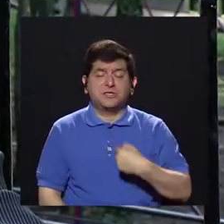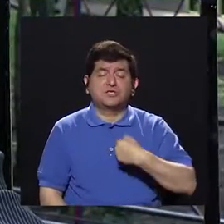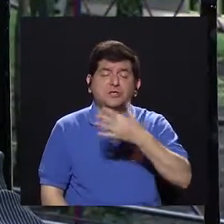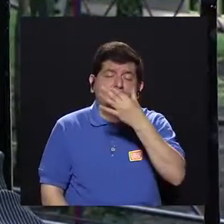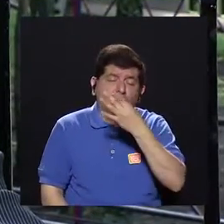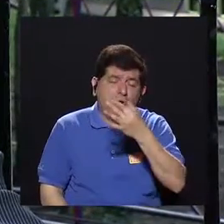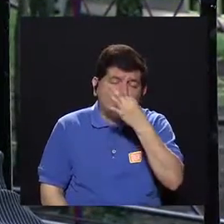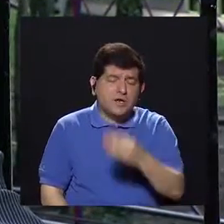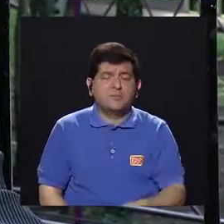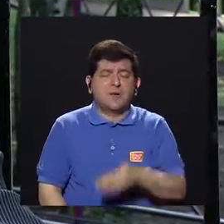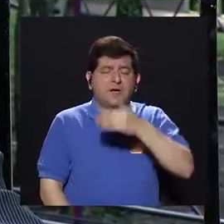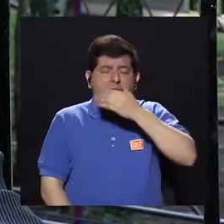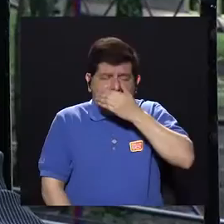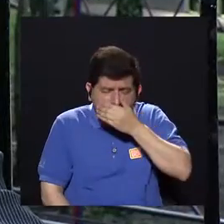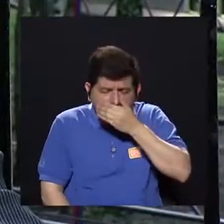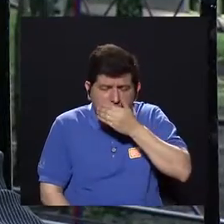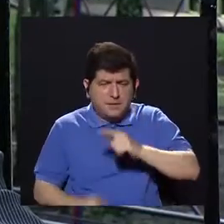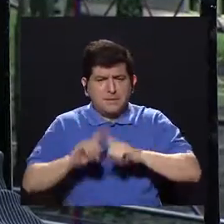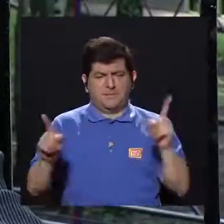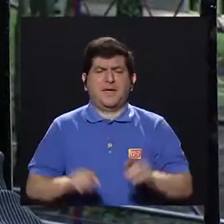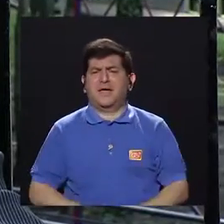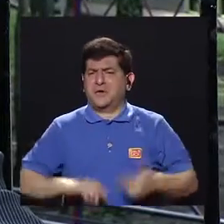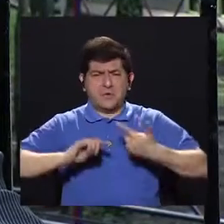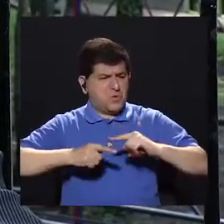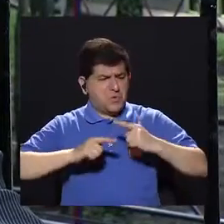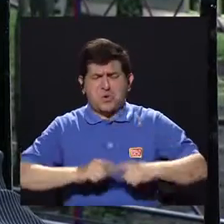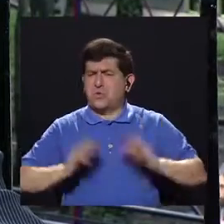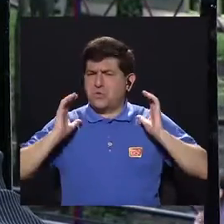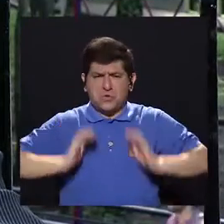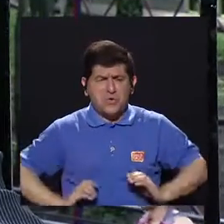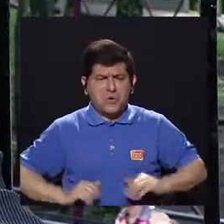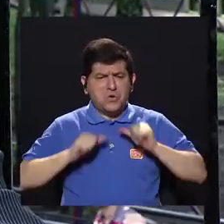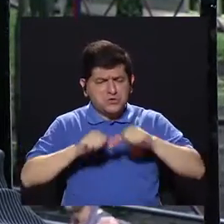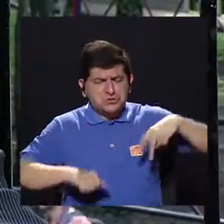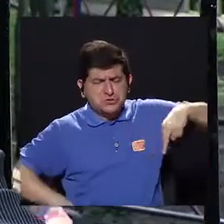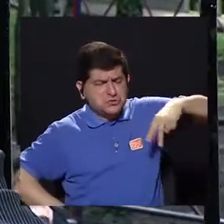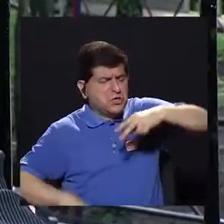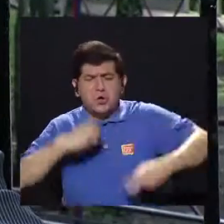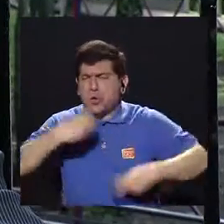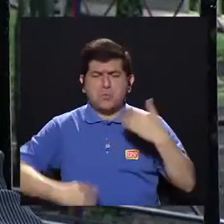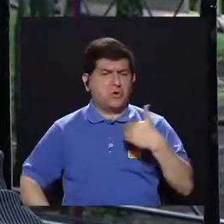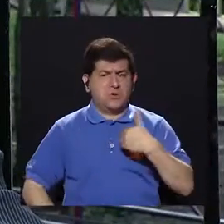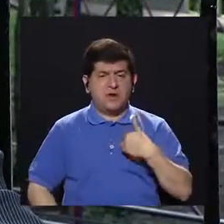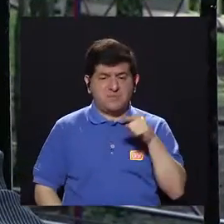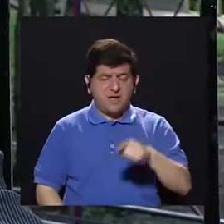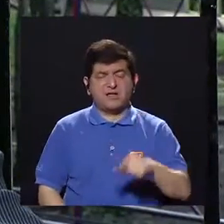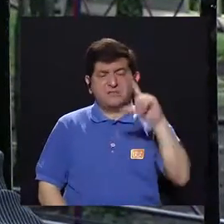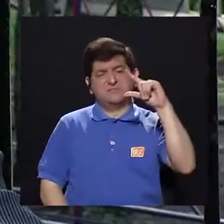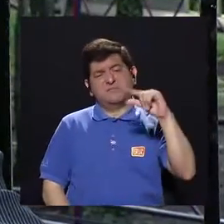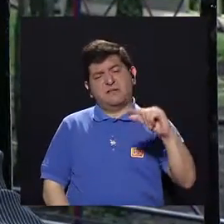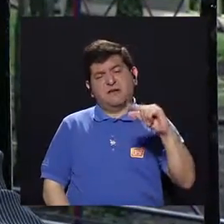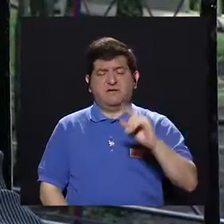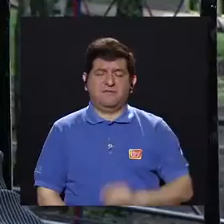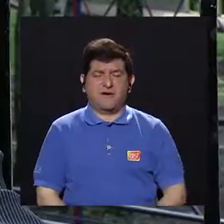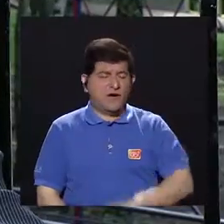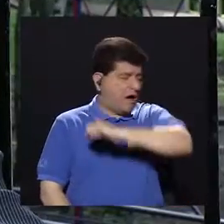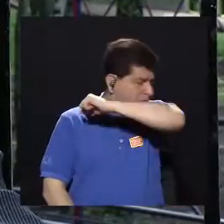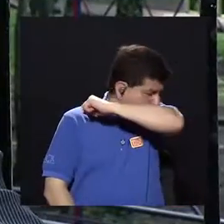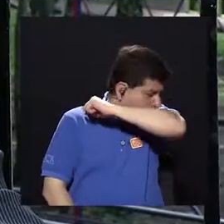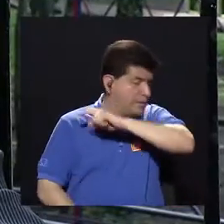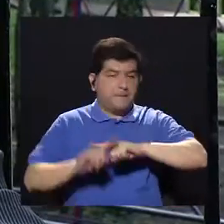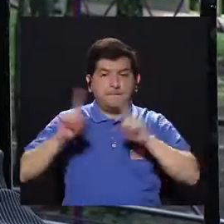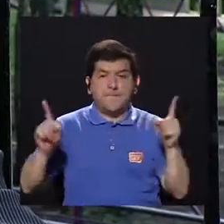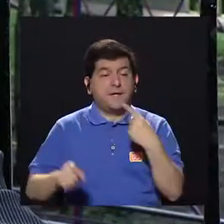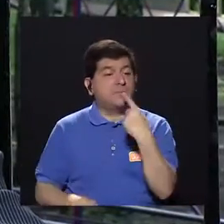cuerpo, sigo caminando y no tengo problemas. Es una gripe leve, un estornudo. Pero si a mí me dice que esa gripe empezó con tos, con